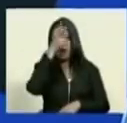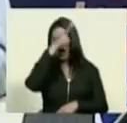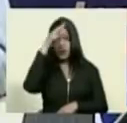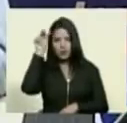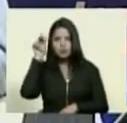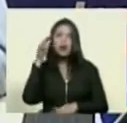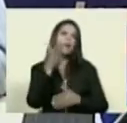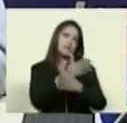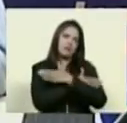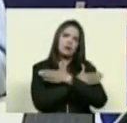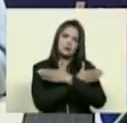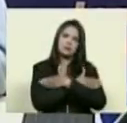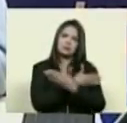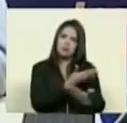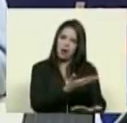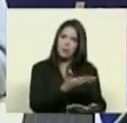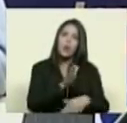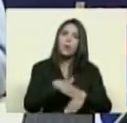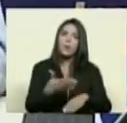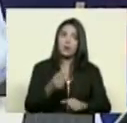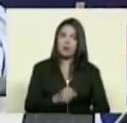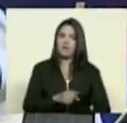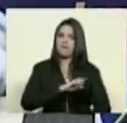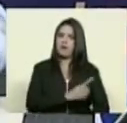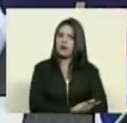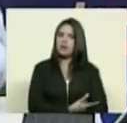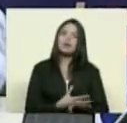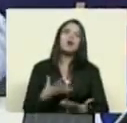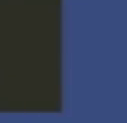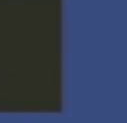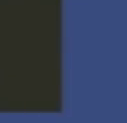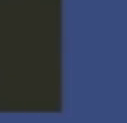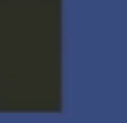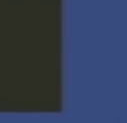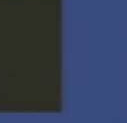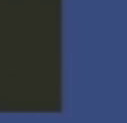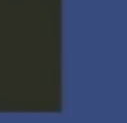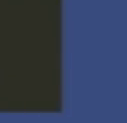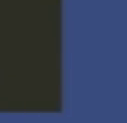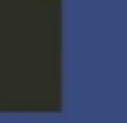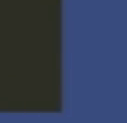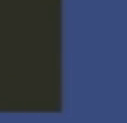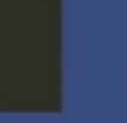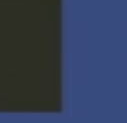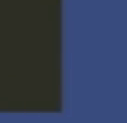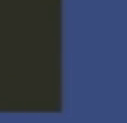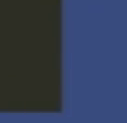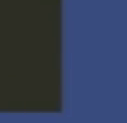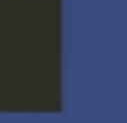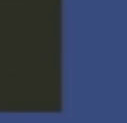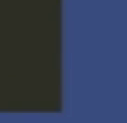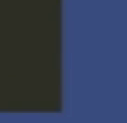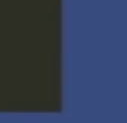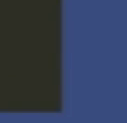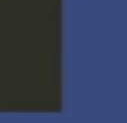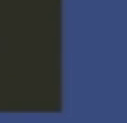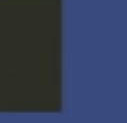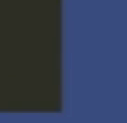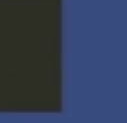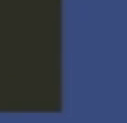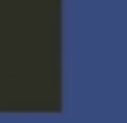quien felicitamos, por cierto, porque fue valiente, junto a Henry Falcón, fueron valientes, junto al partido COPEI, pero además digo algo